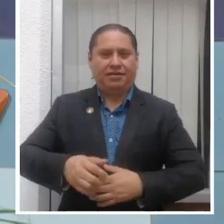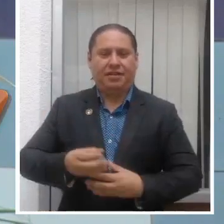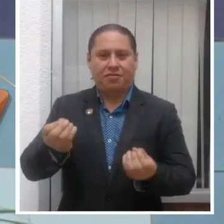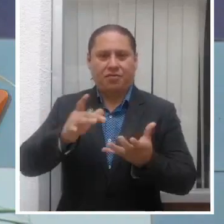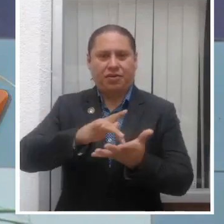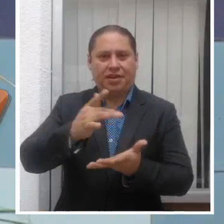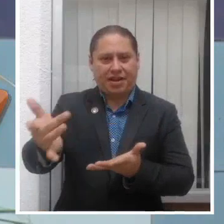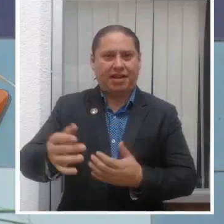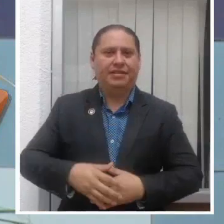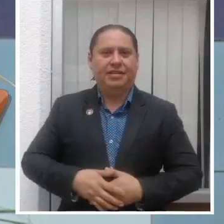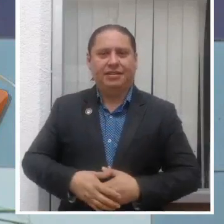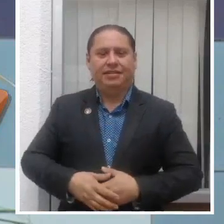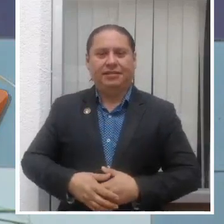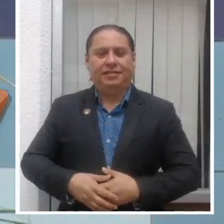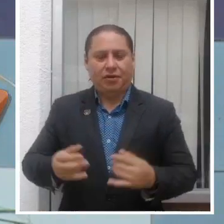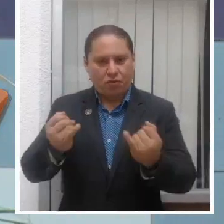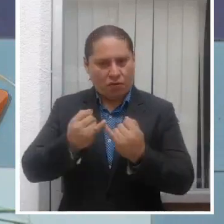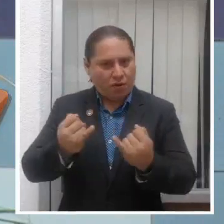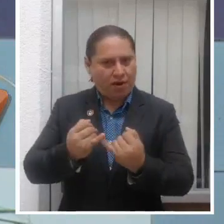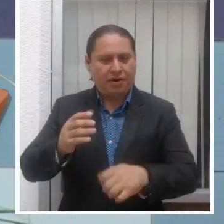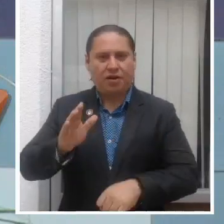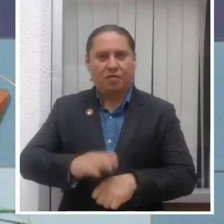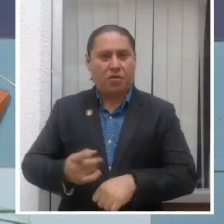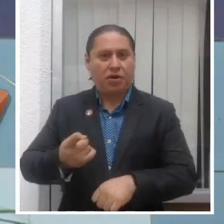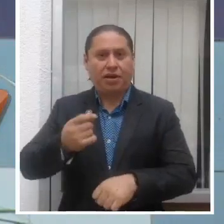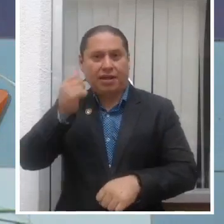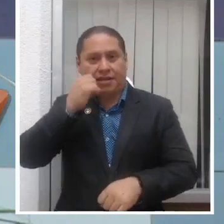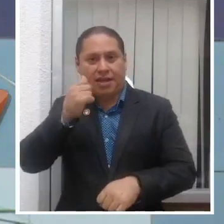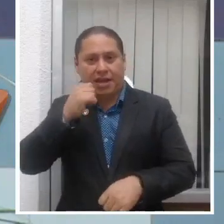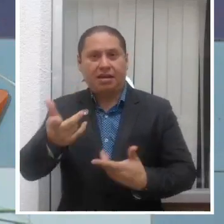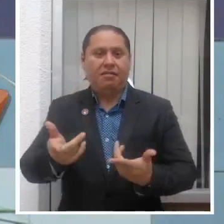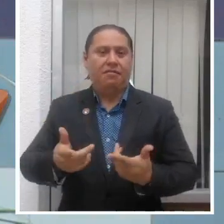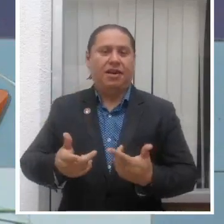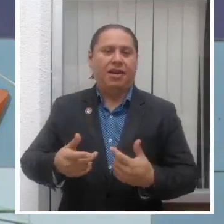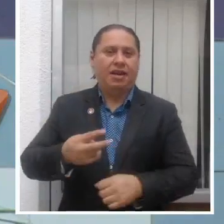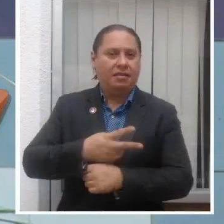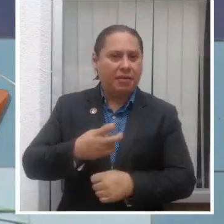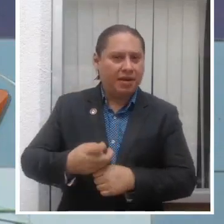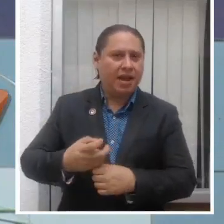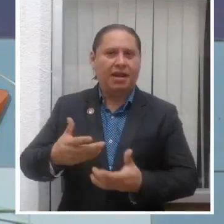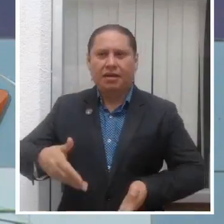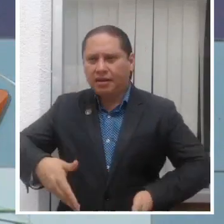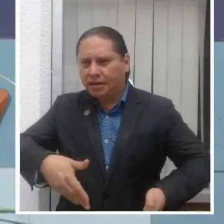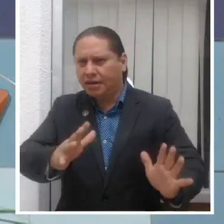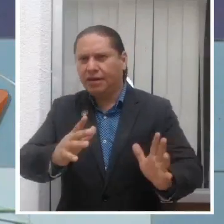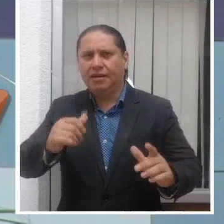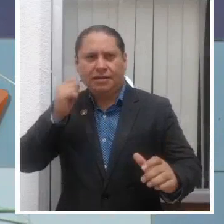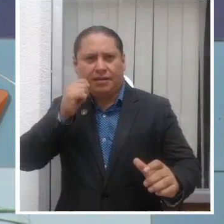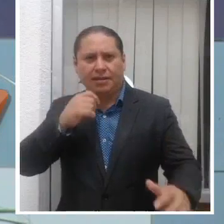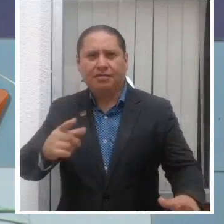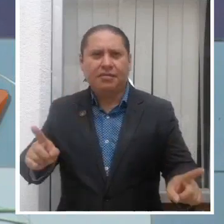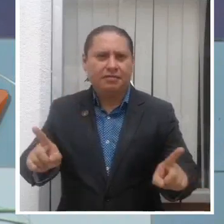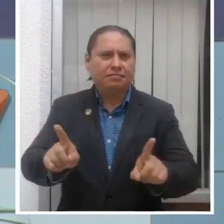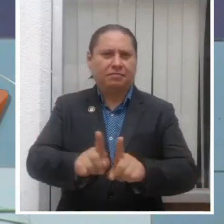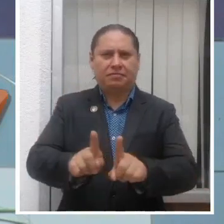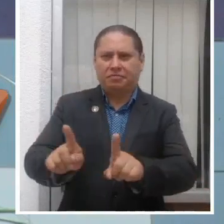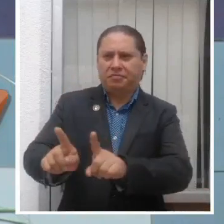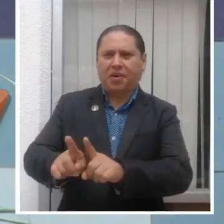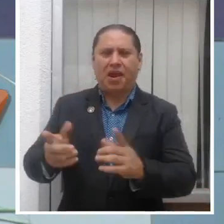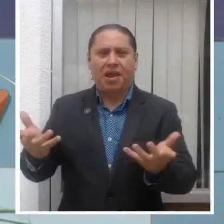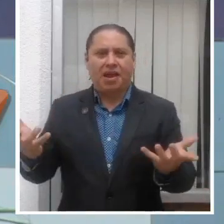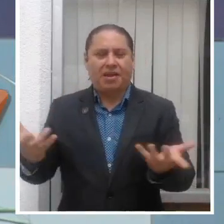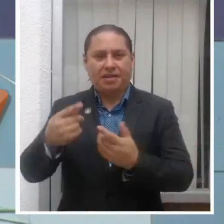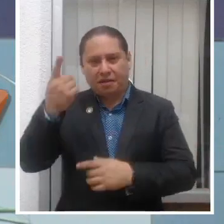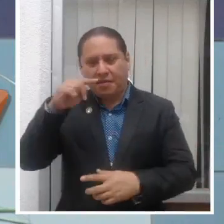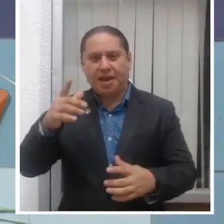Muchas gracias, maestra, también por estar en sus aventuras, en sus caminos, en todo que usted realice también